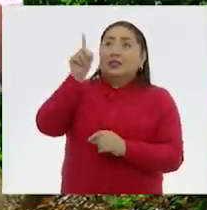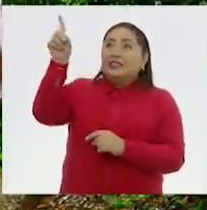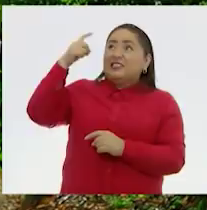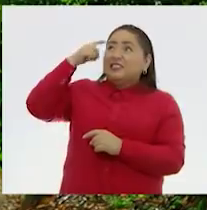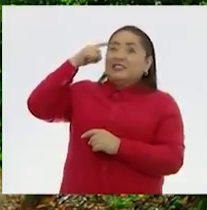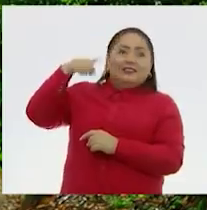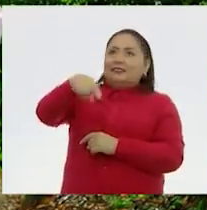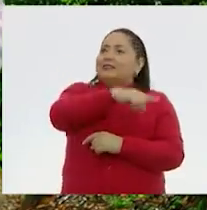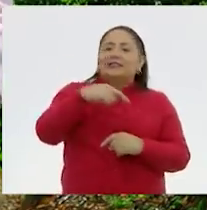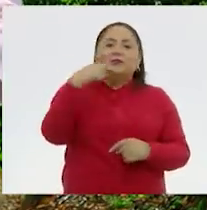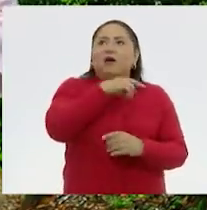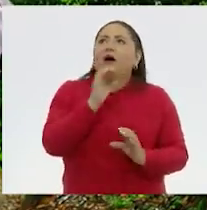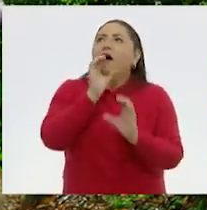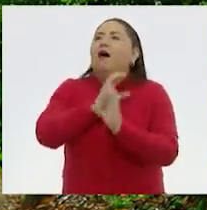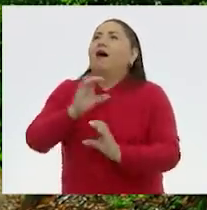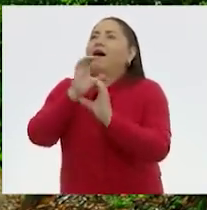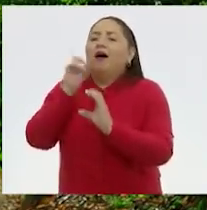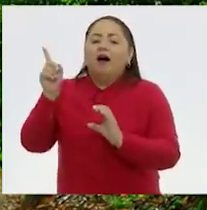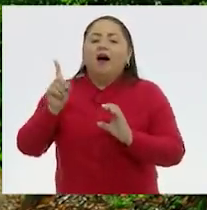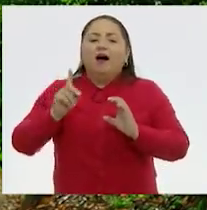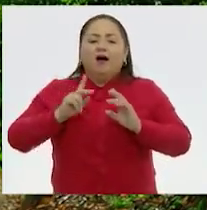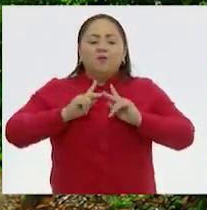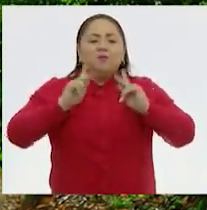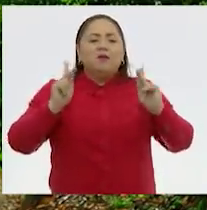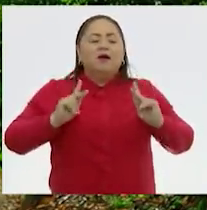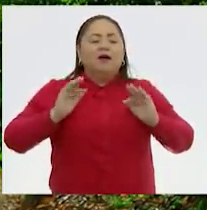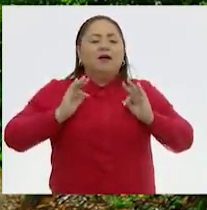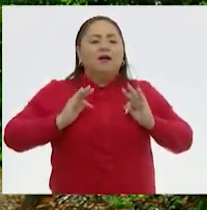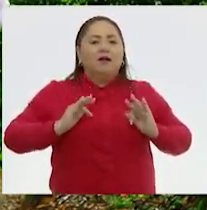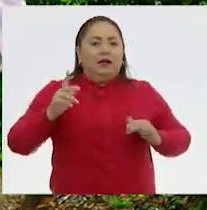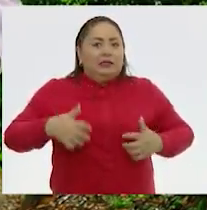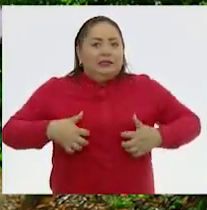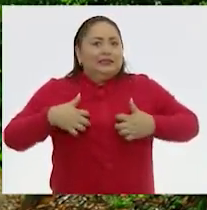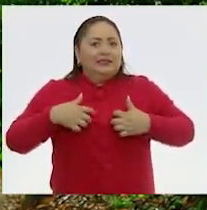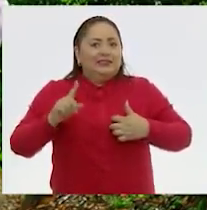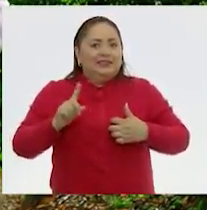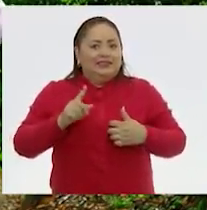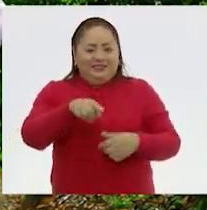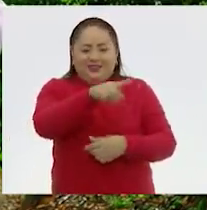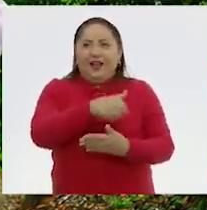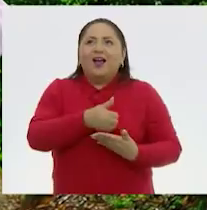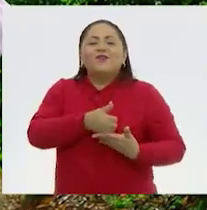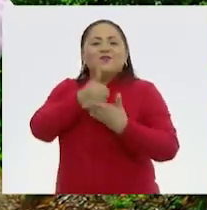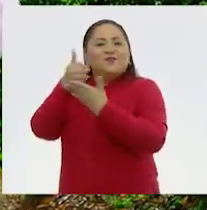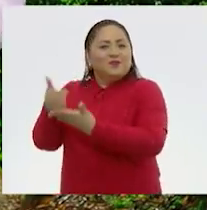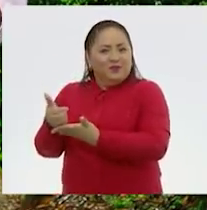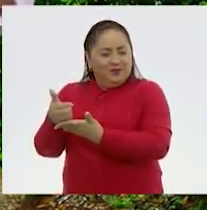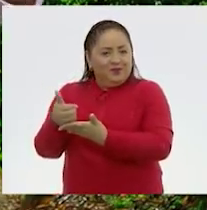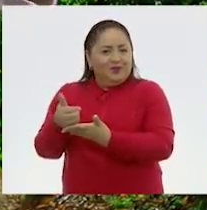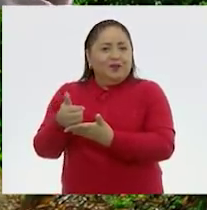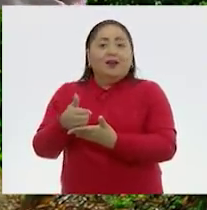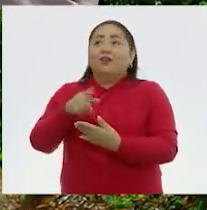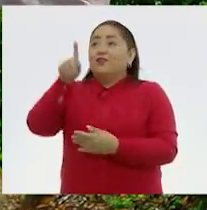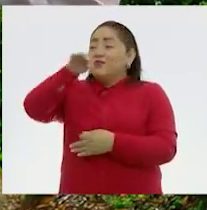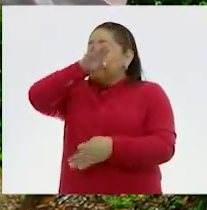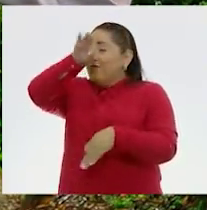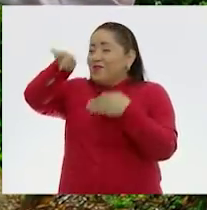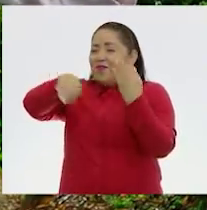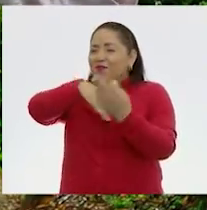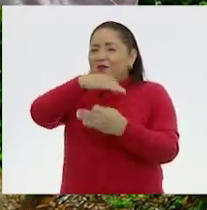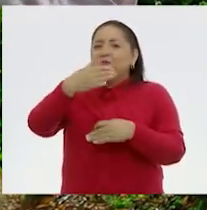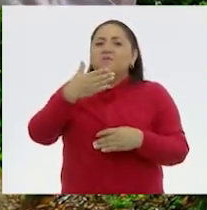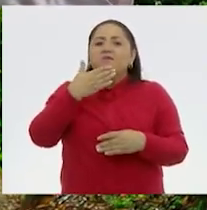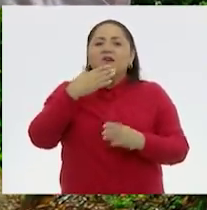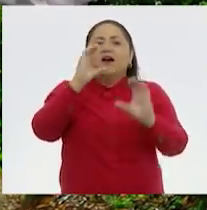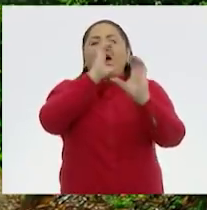el dinosaurio empezaba a ponerse verde y empezaba a sacar los dientes y a enojarse, todos